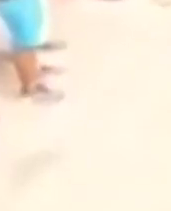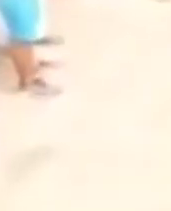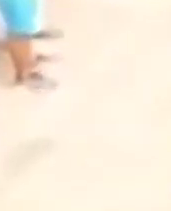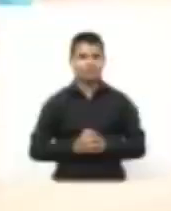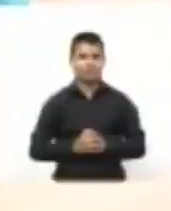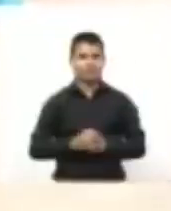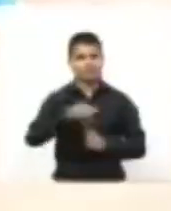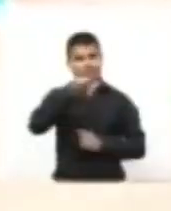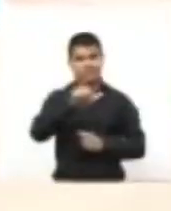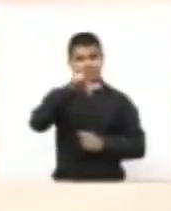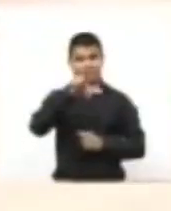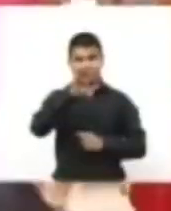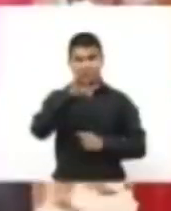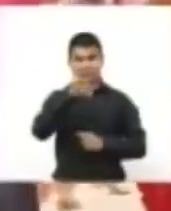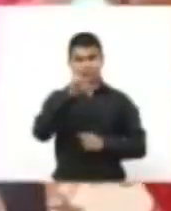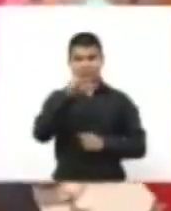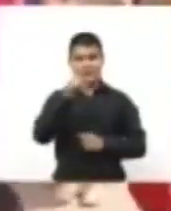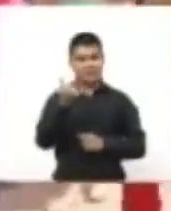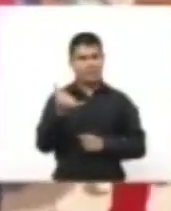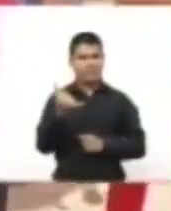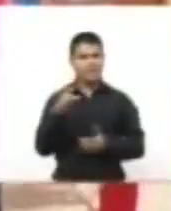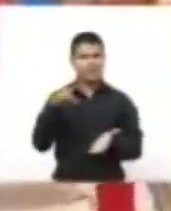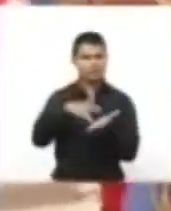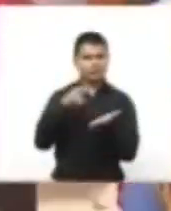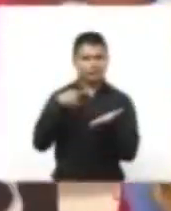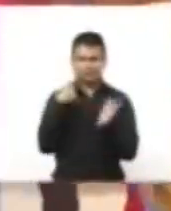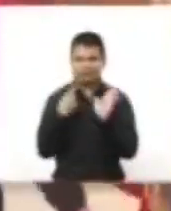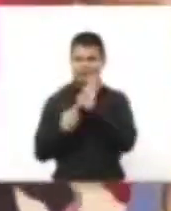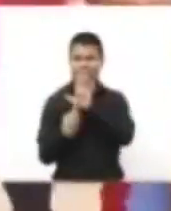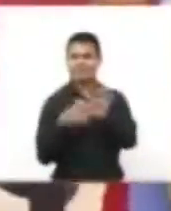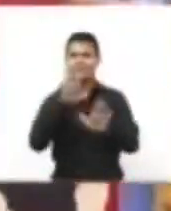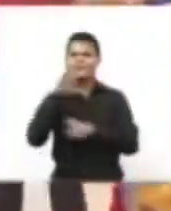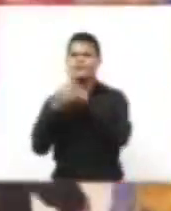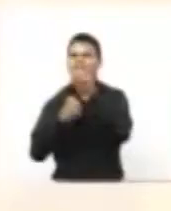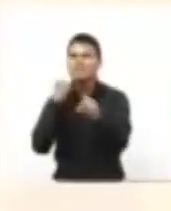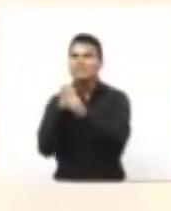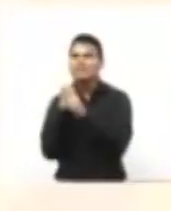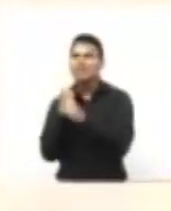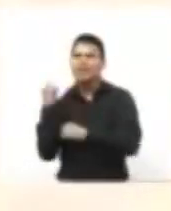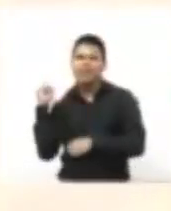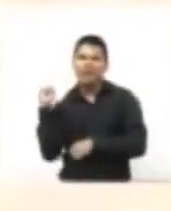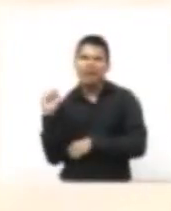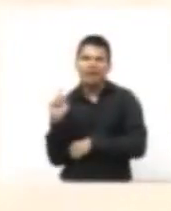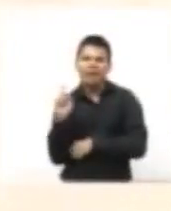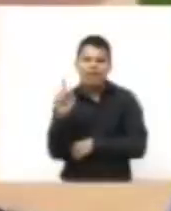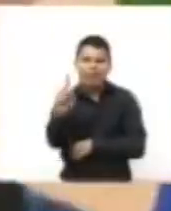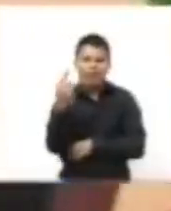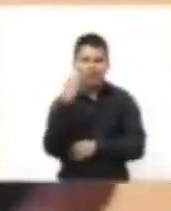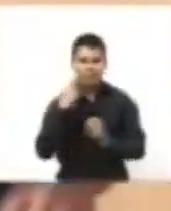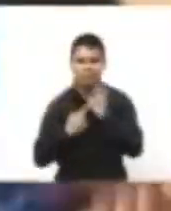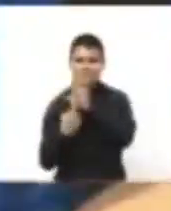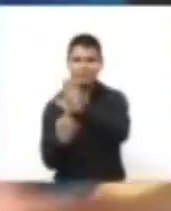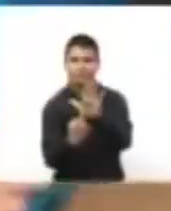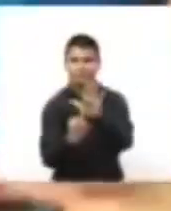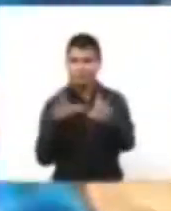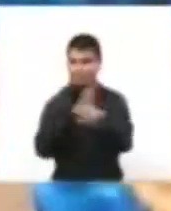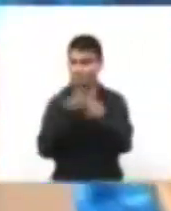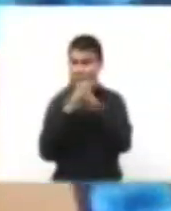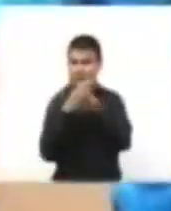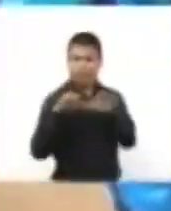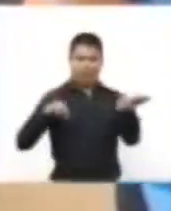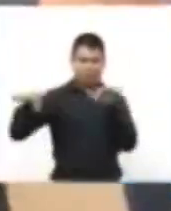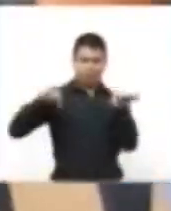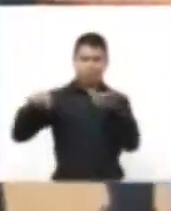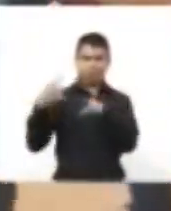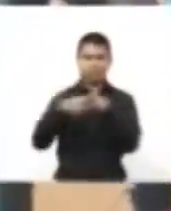Álvaro Ricardo en la ciudad de Barranquilla y en la costa en general lleva 5 años consecutivos siendo mejor artista de música tropical folclórica con temas